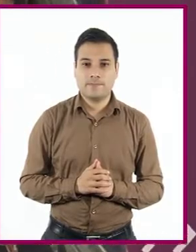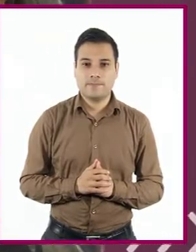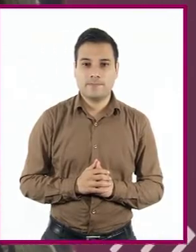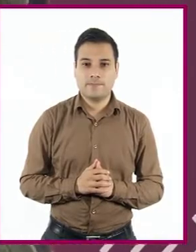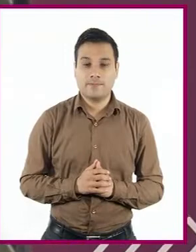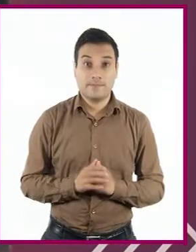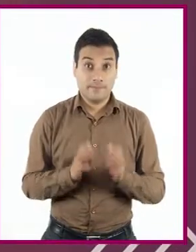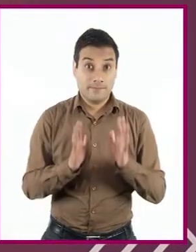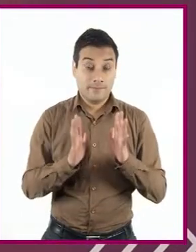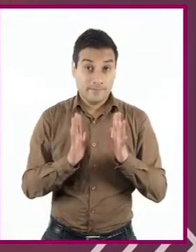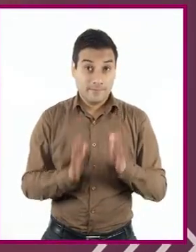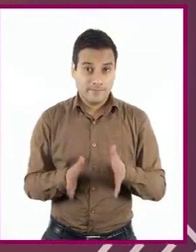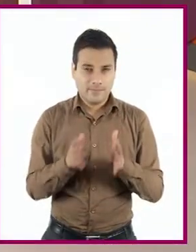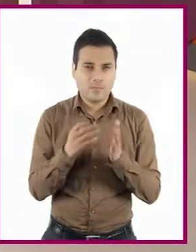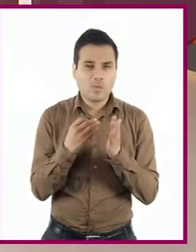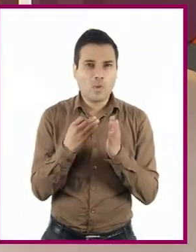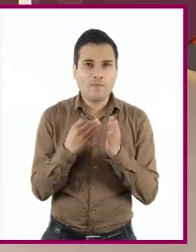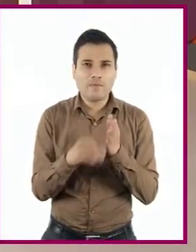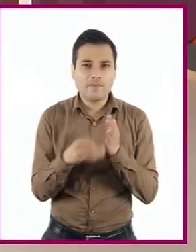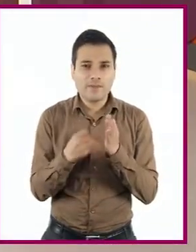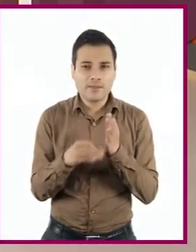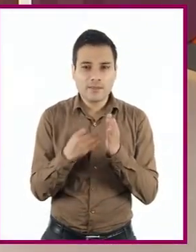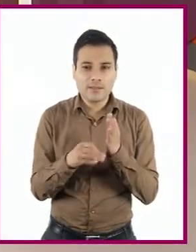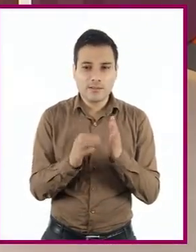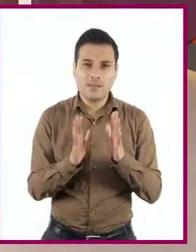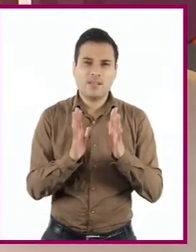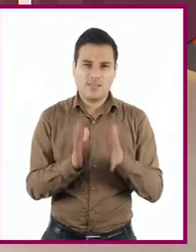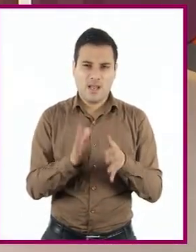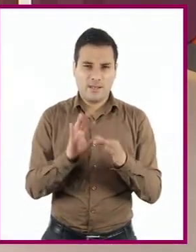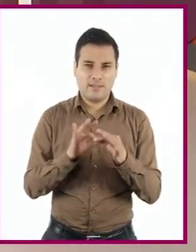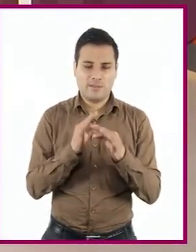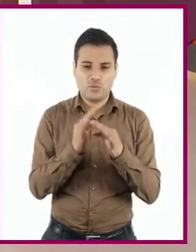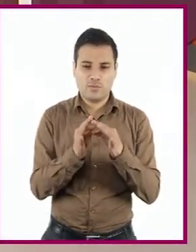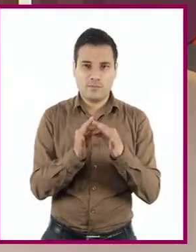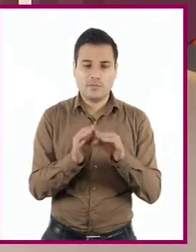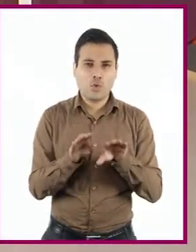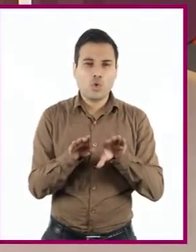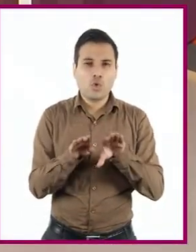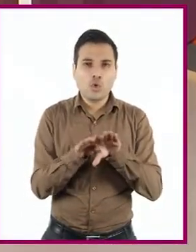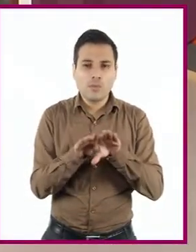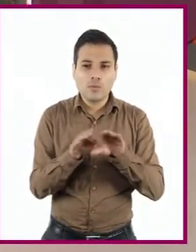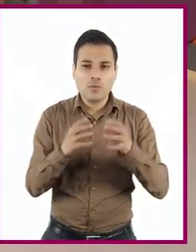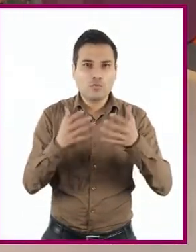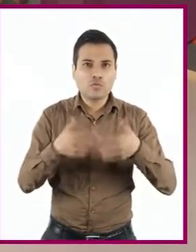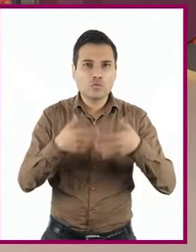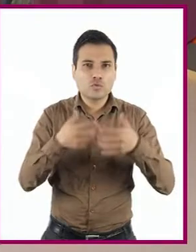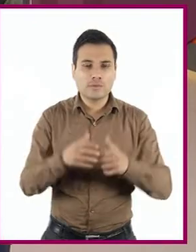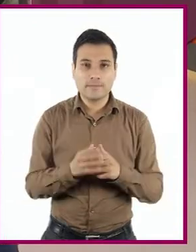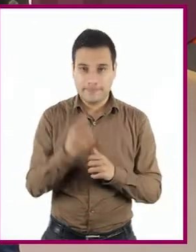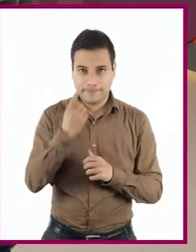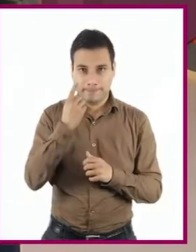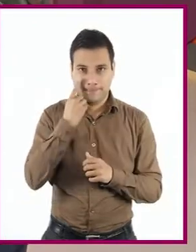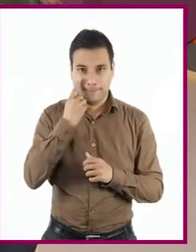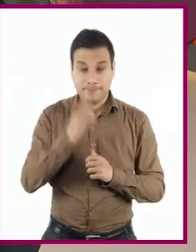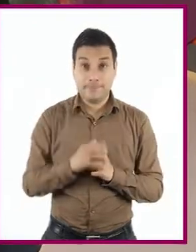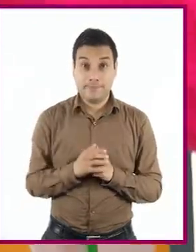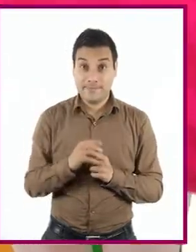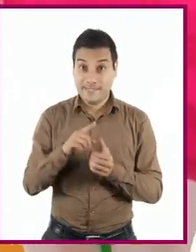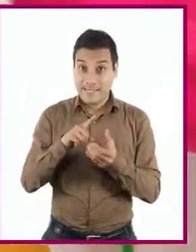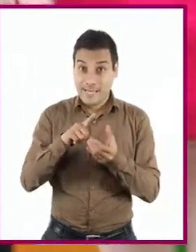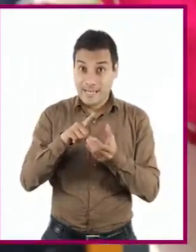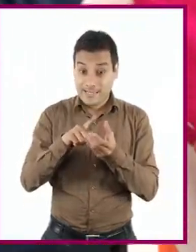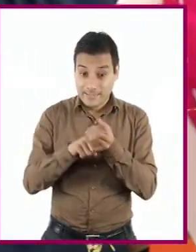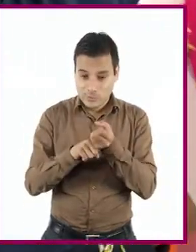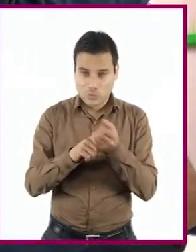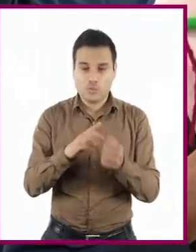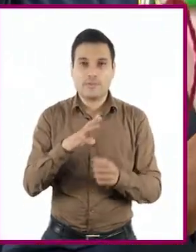¿Y así o más cargado? Ya está. Va. ¿Y cómo funciona? Pues mira, adentro